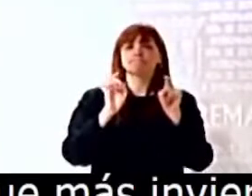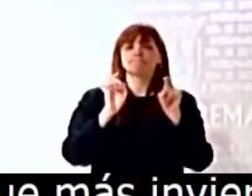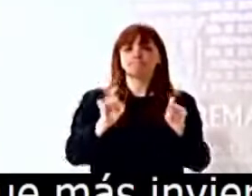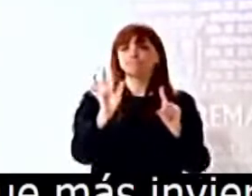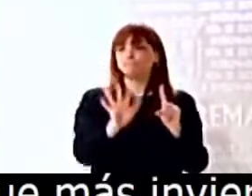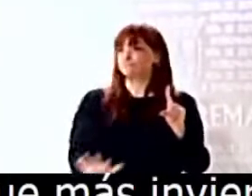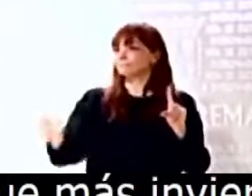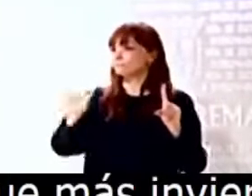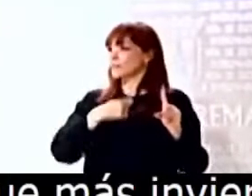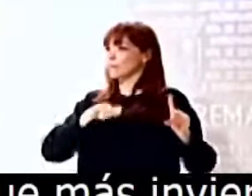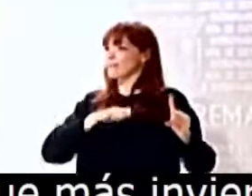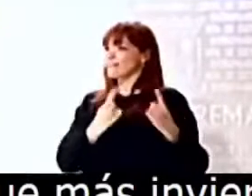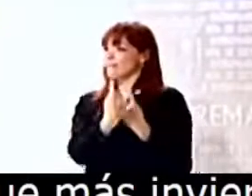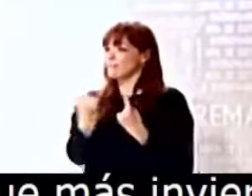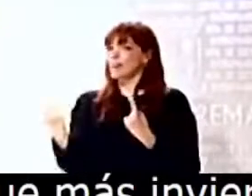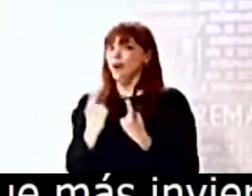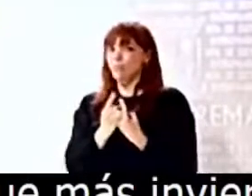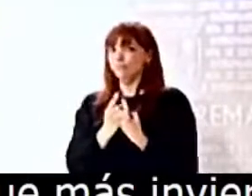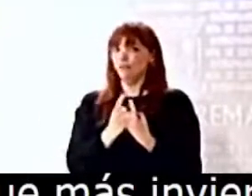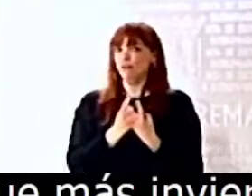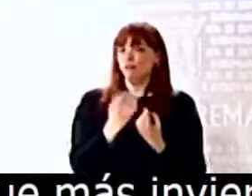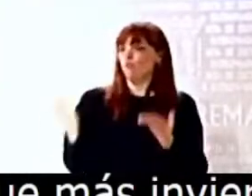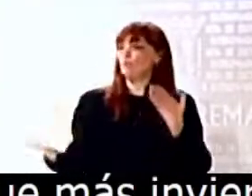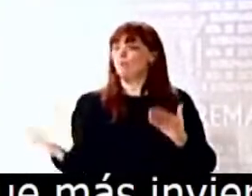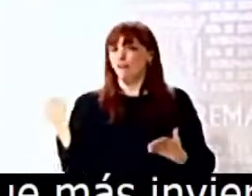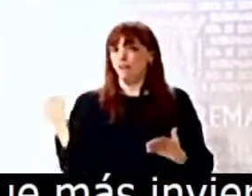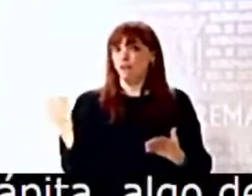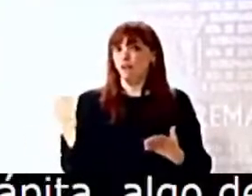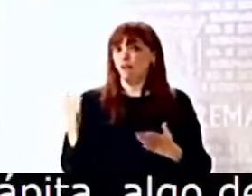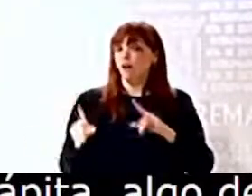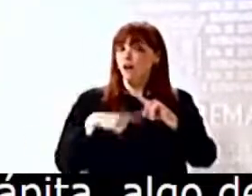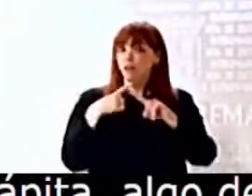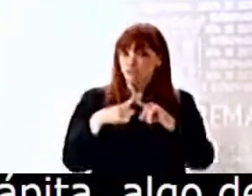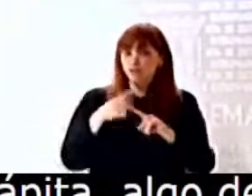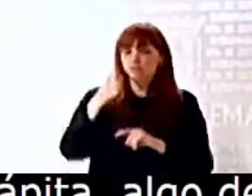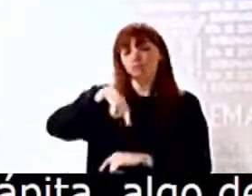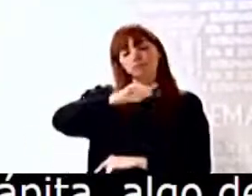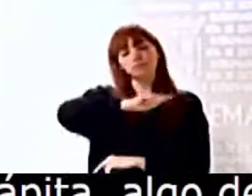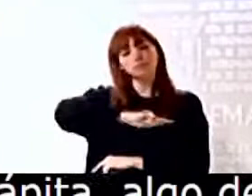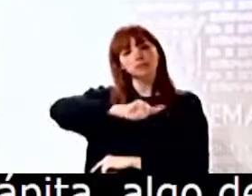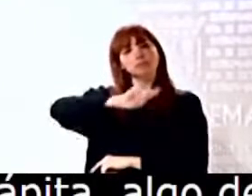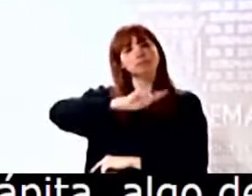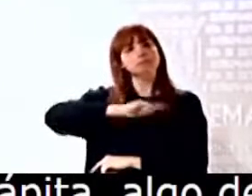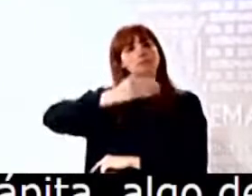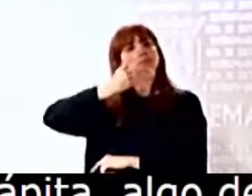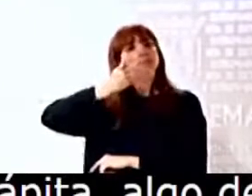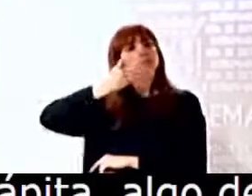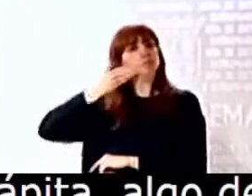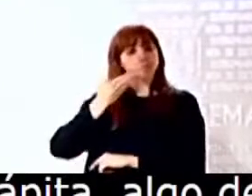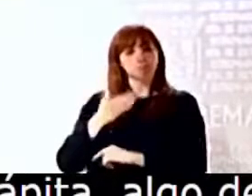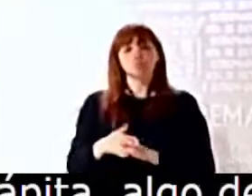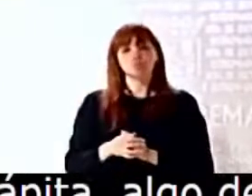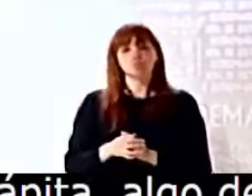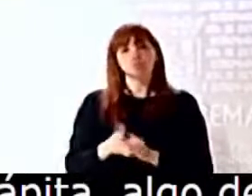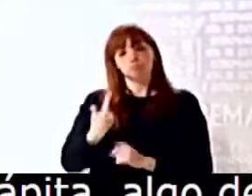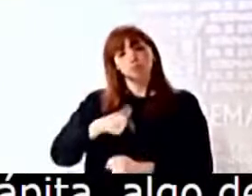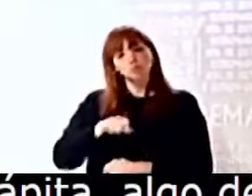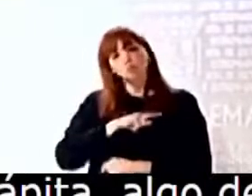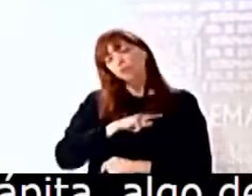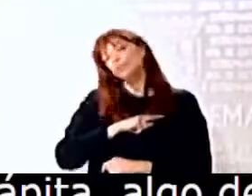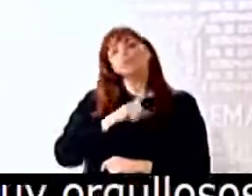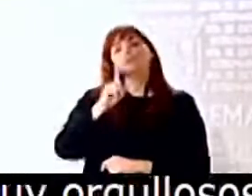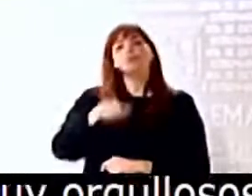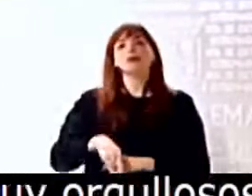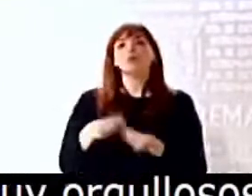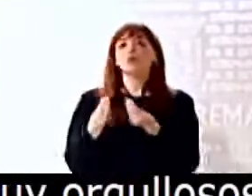toda España per cápita, algo de lo que además nos tenemos que sentir muy orgullosos y algo de lo